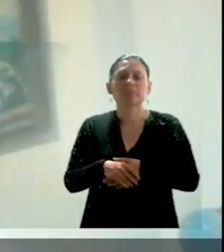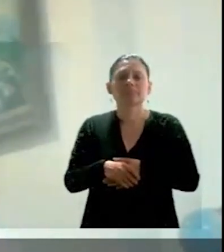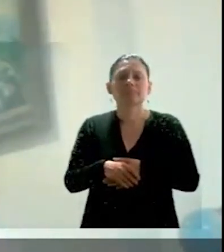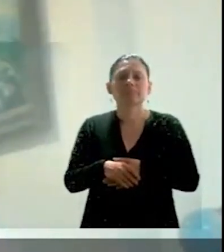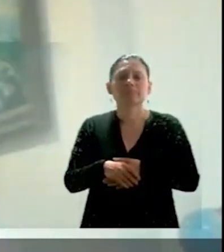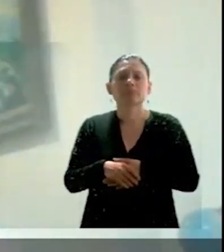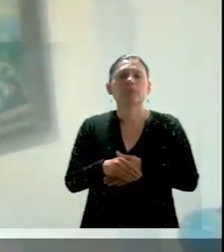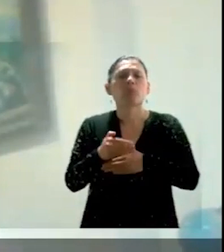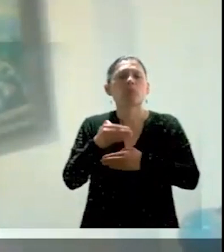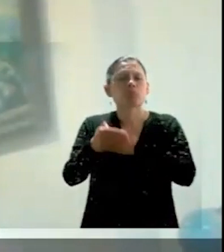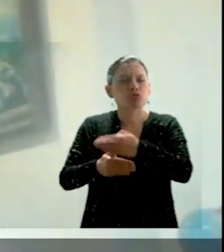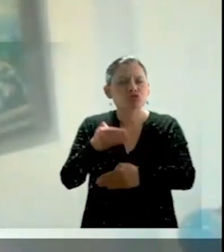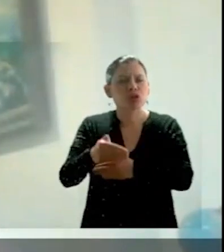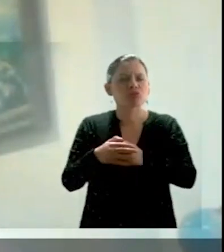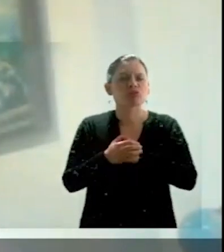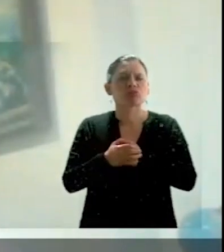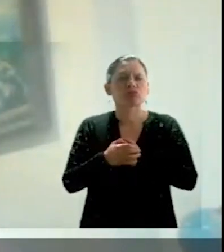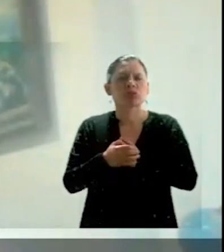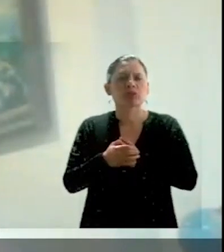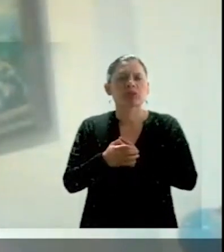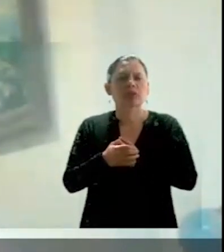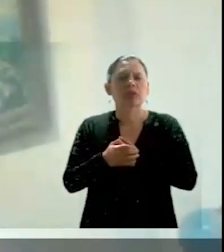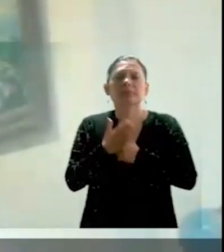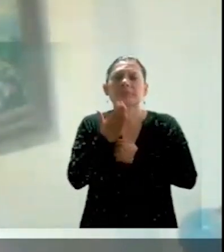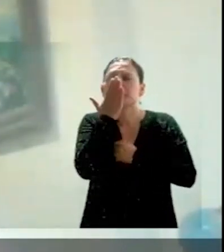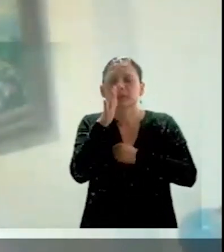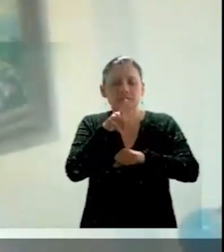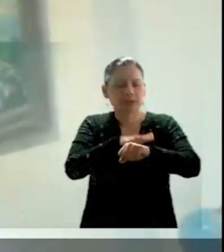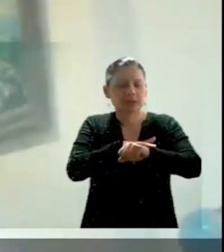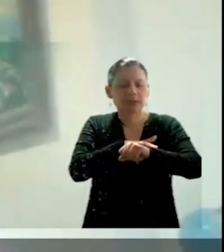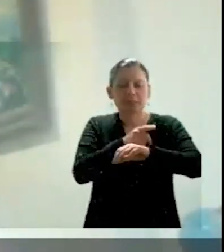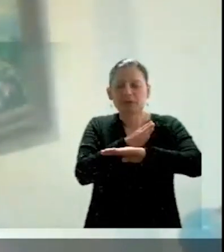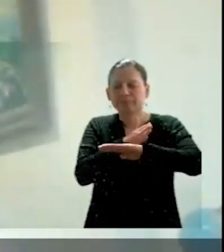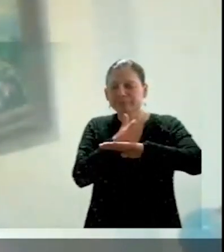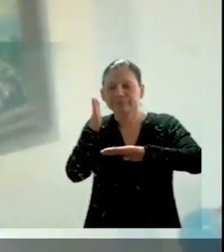hay un proceso que caducó, pues